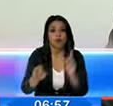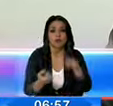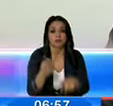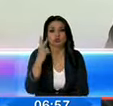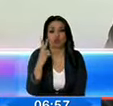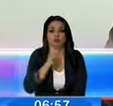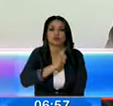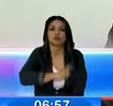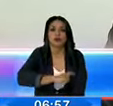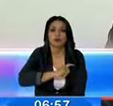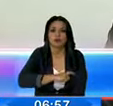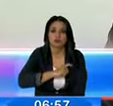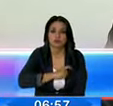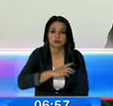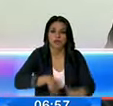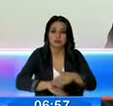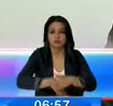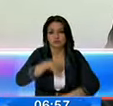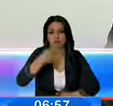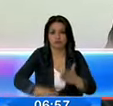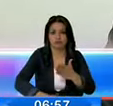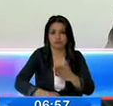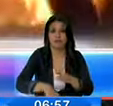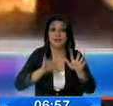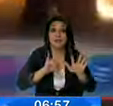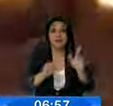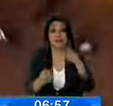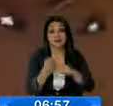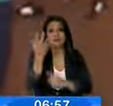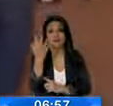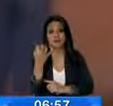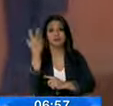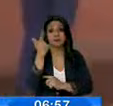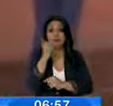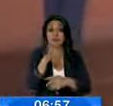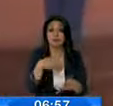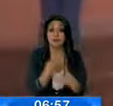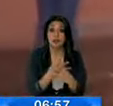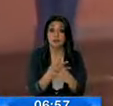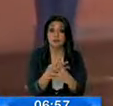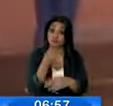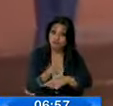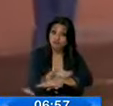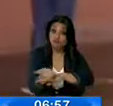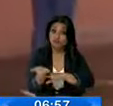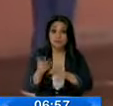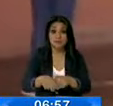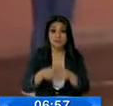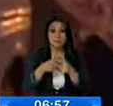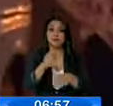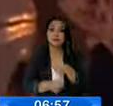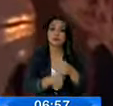mínimos vitales y con prisión de 6 a 15 días. Con estas recomendaciones, usted podrá iniciar